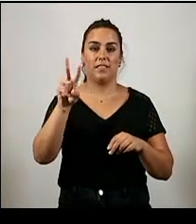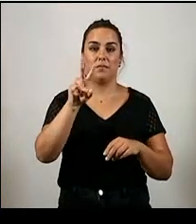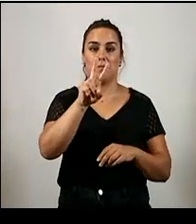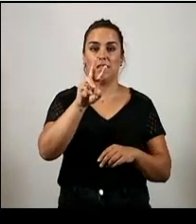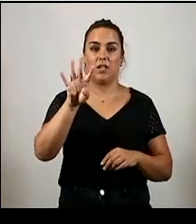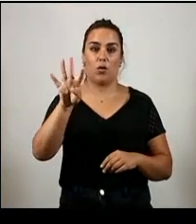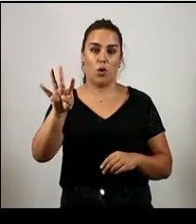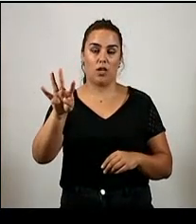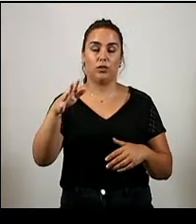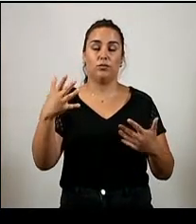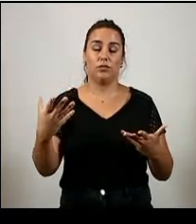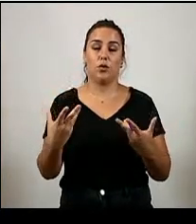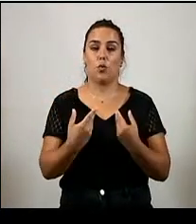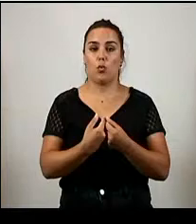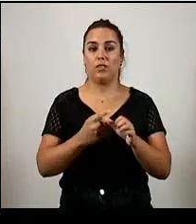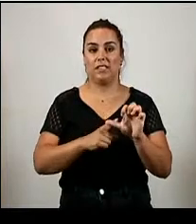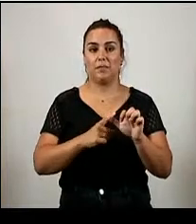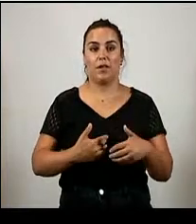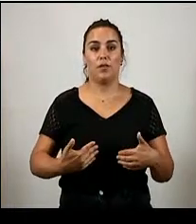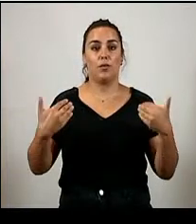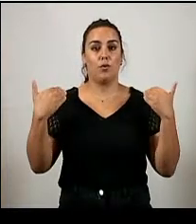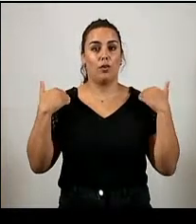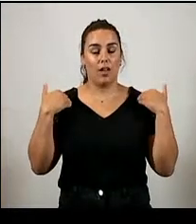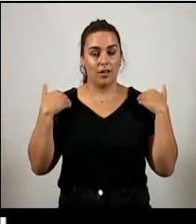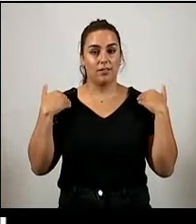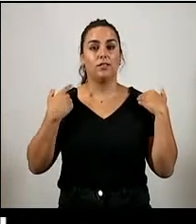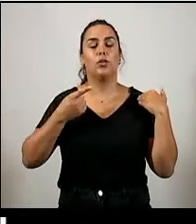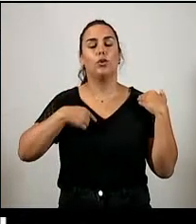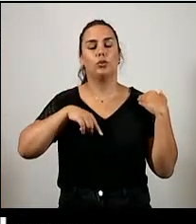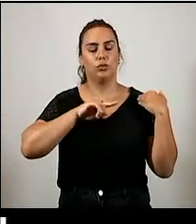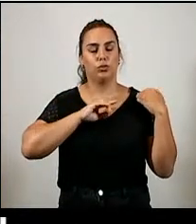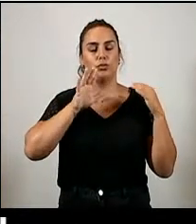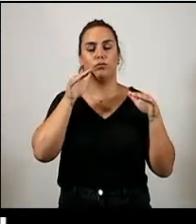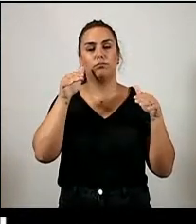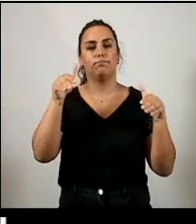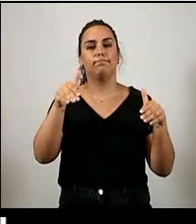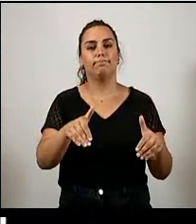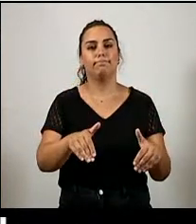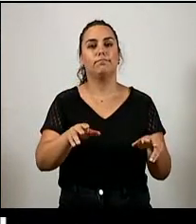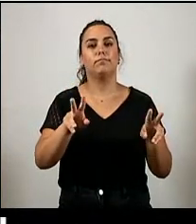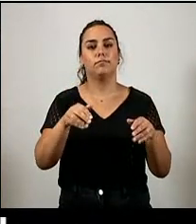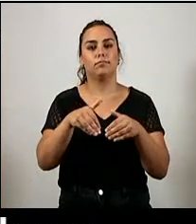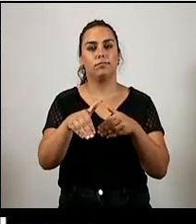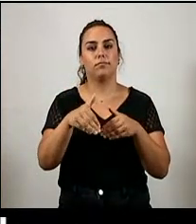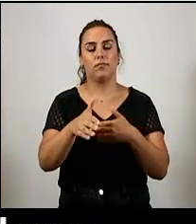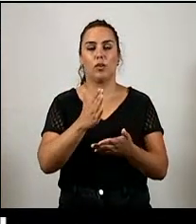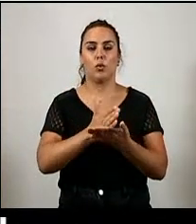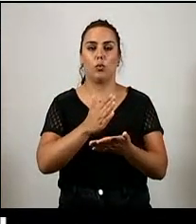2023-2024 y desde la Junta de Extremadura estamos volcados con la preparación del próximo curso